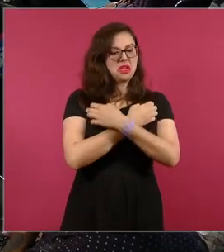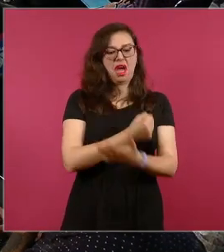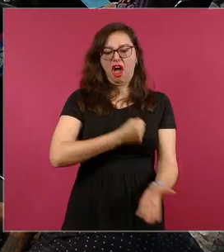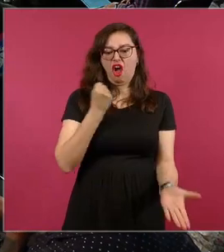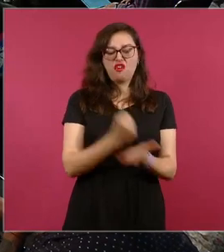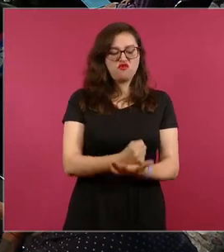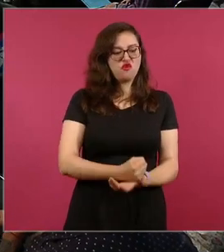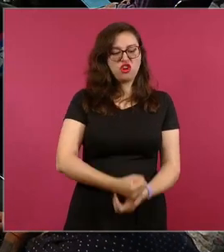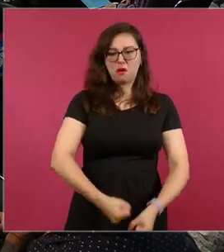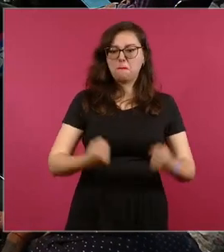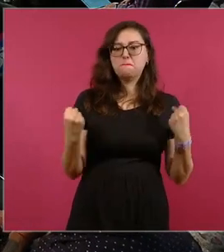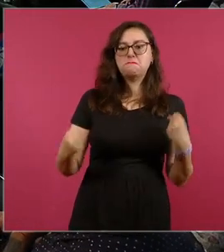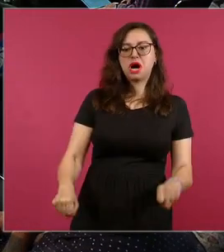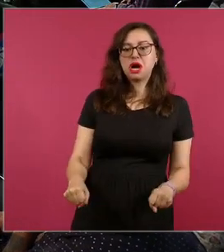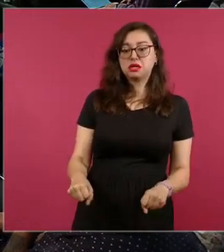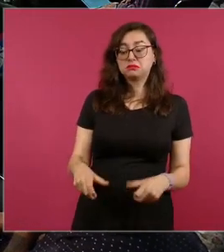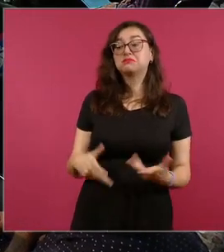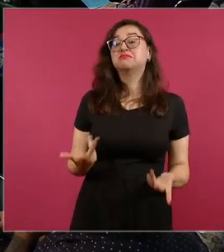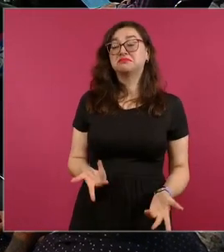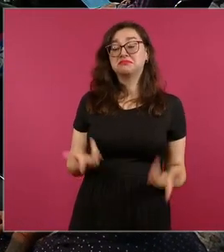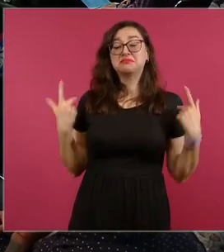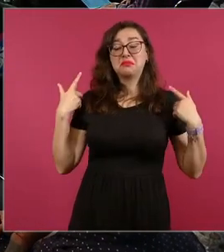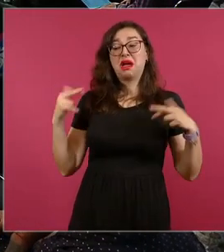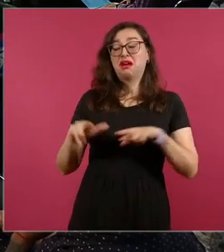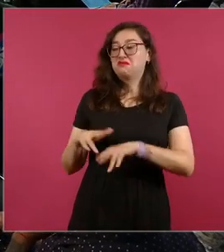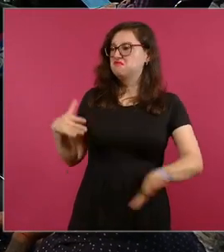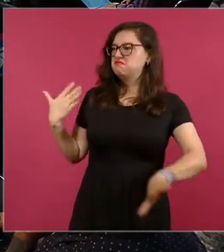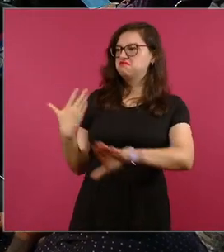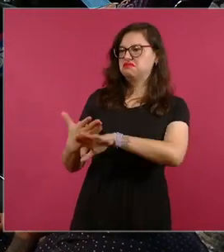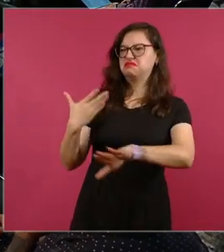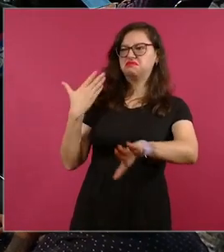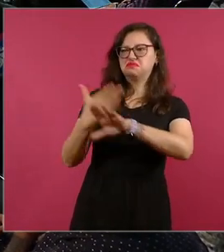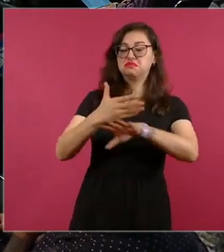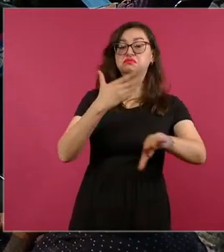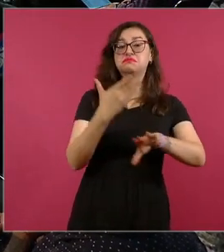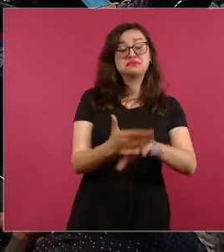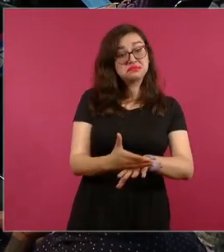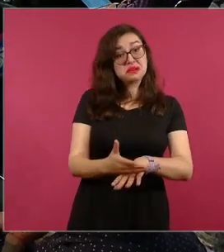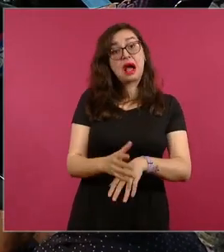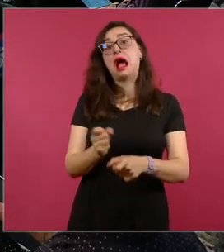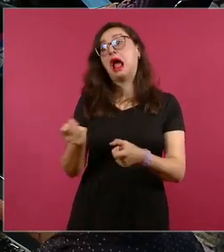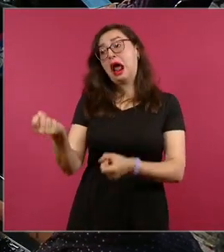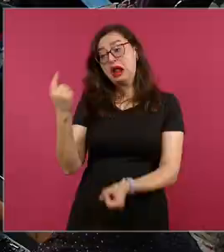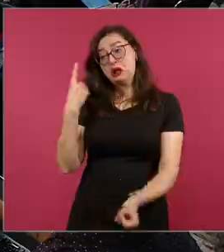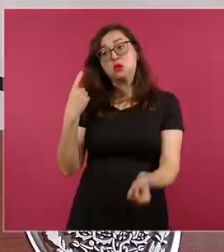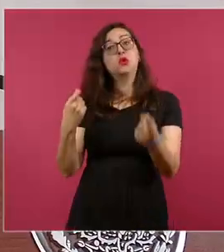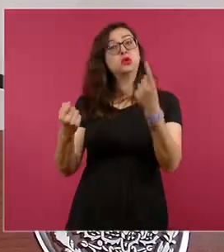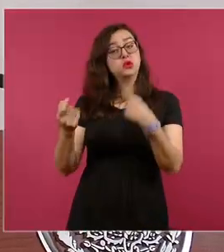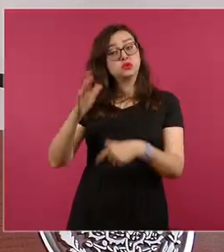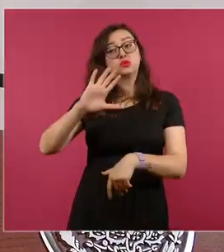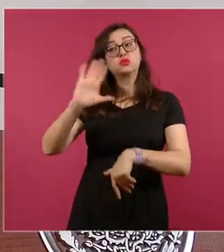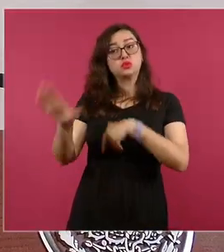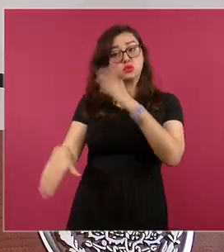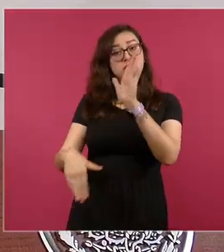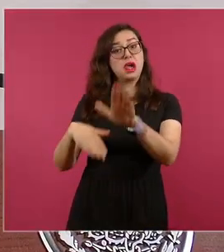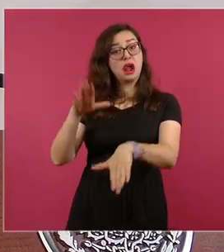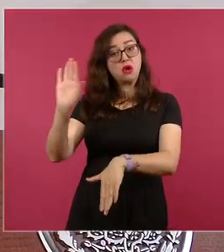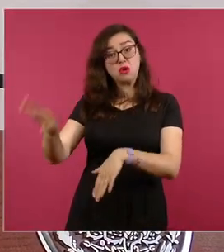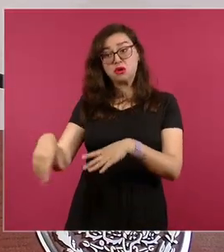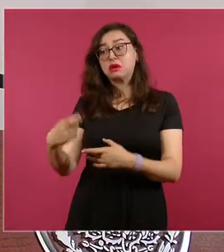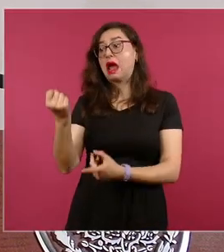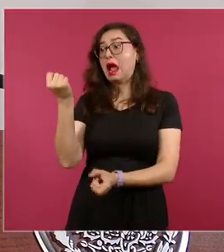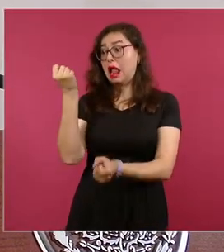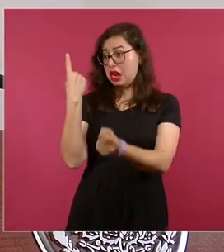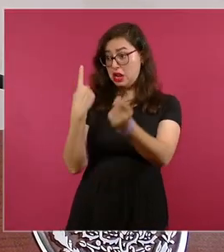presos. Imagínense que acusaron a dirigentes de maestros, esto también para los jóvenes,